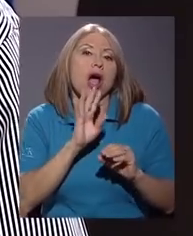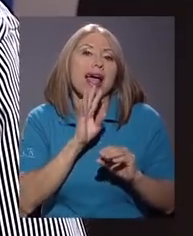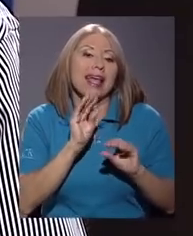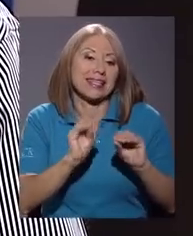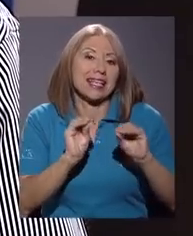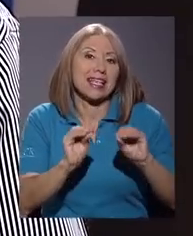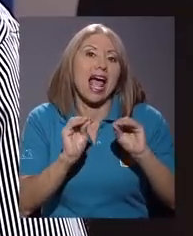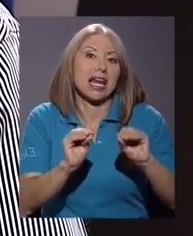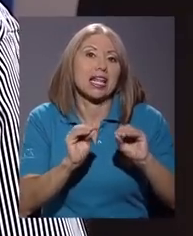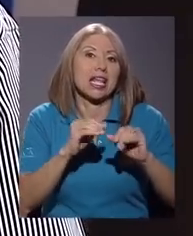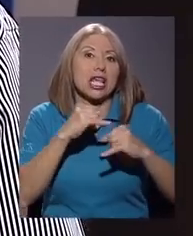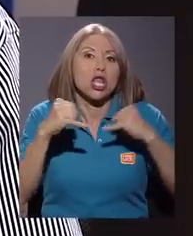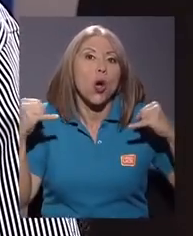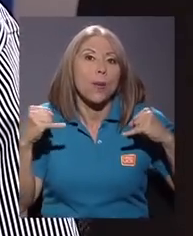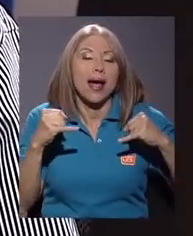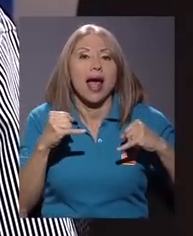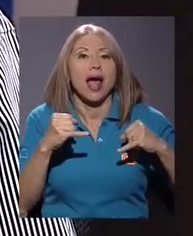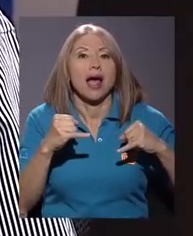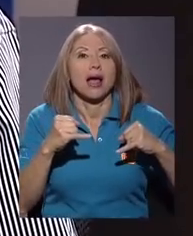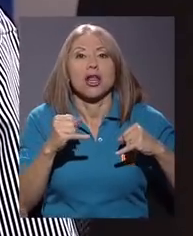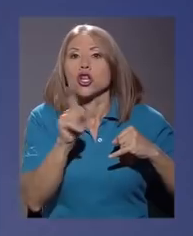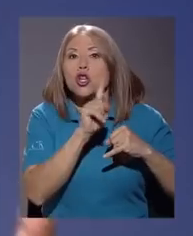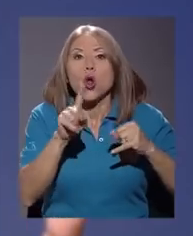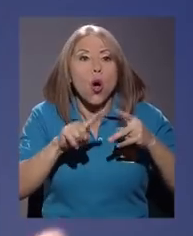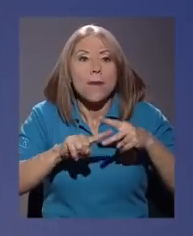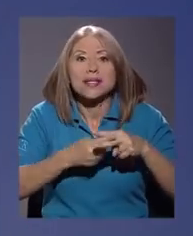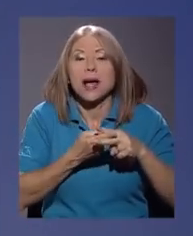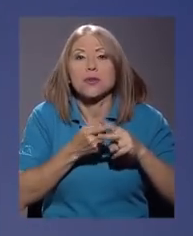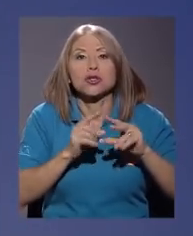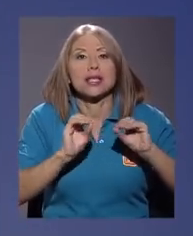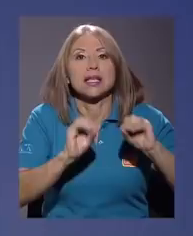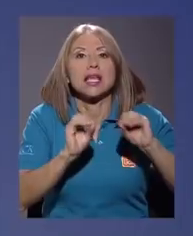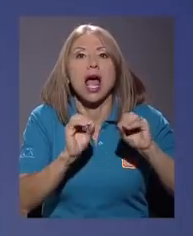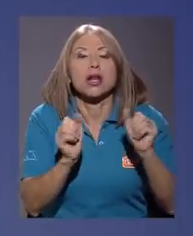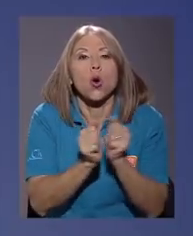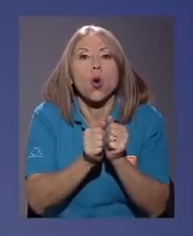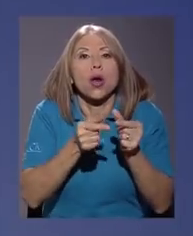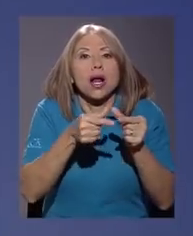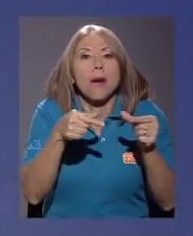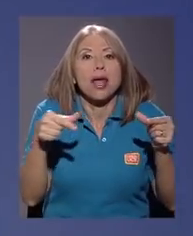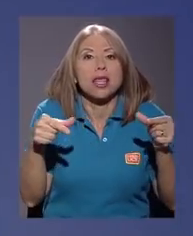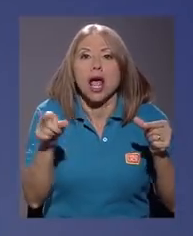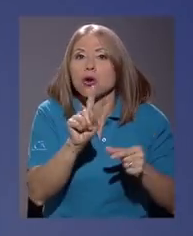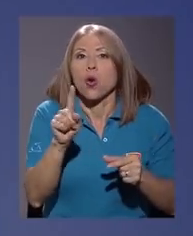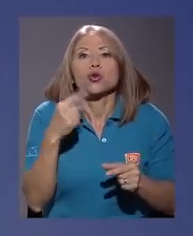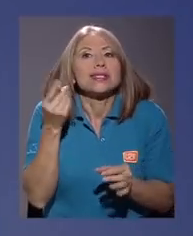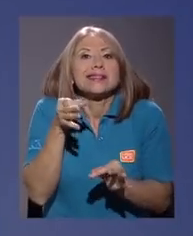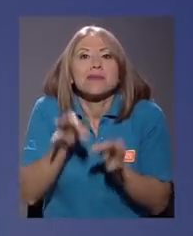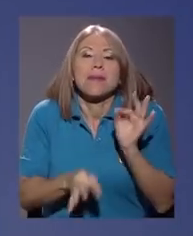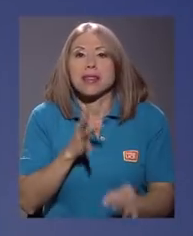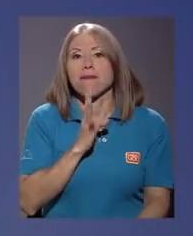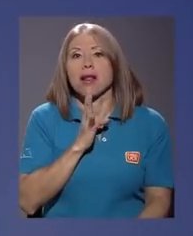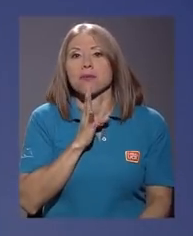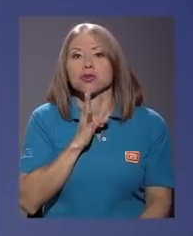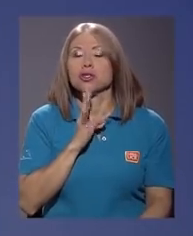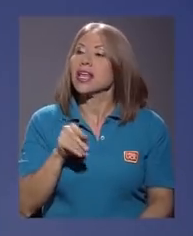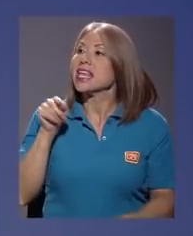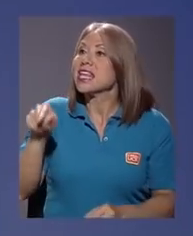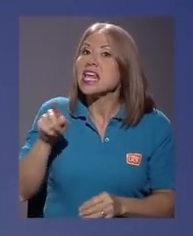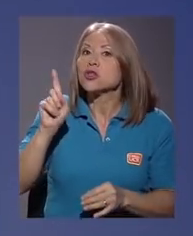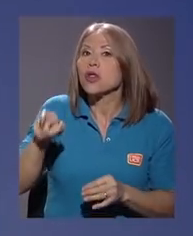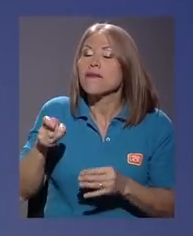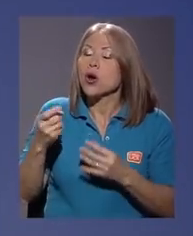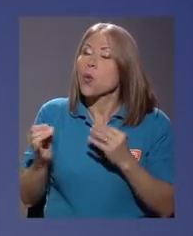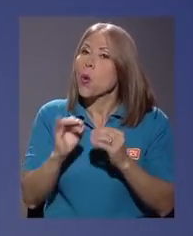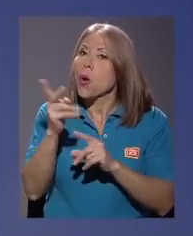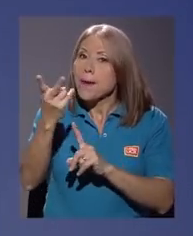con gramática claro nada más hablamos y ese me imagino que es un reto permanente del poder estar reinventando esa relación entre el Aprendiz el